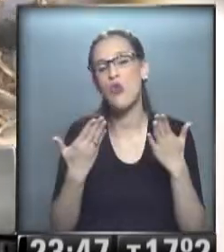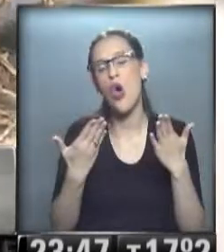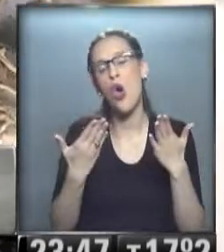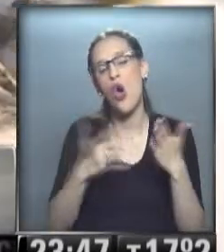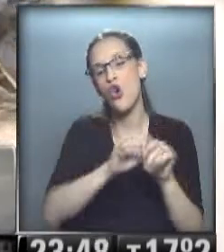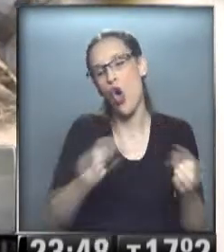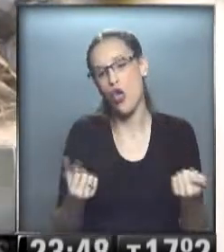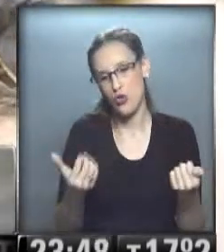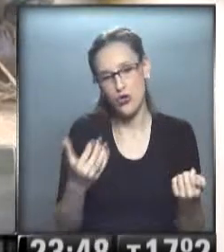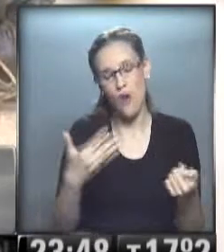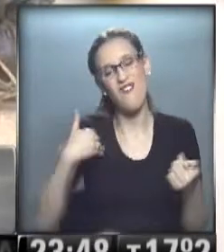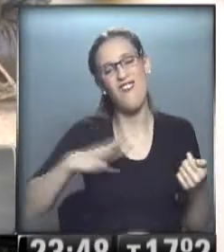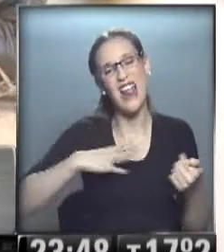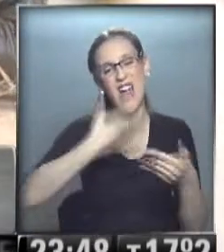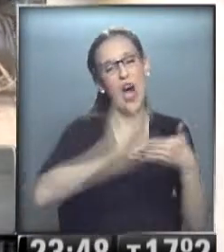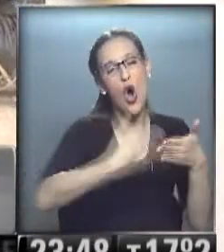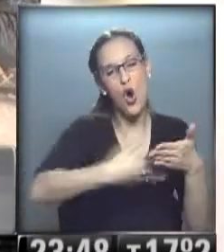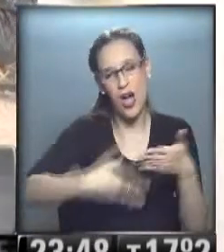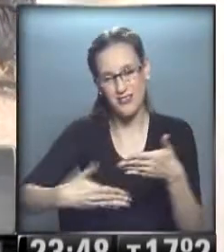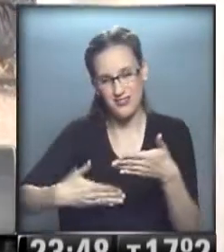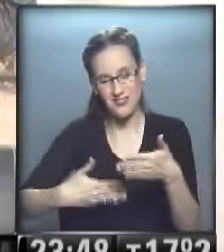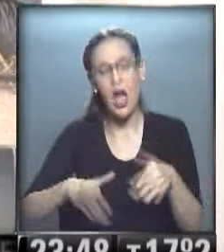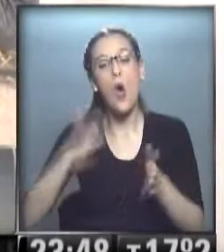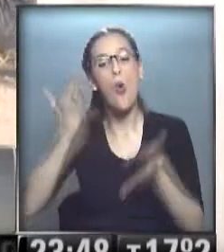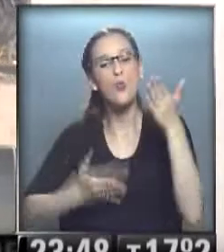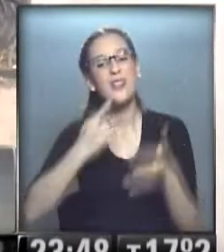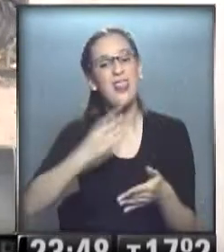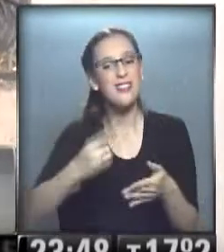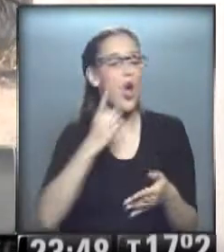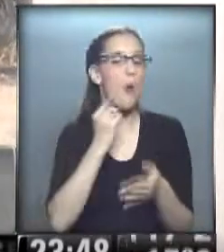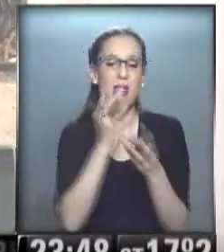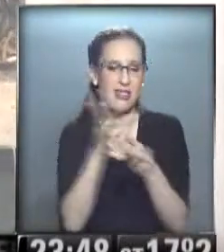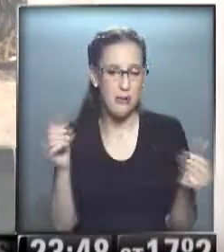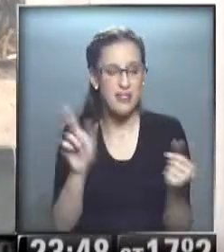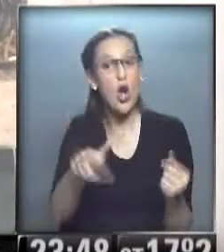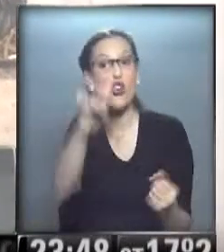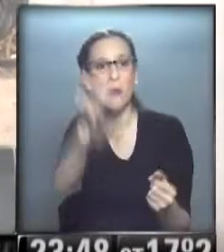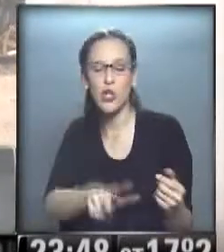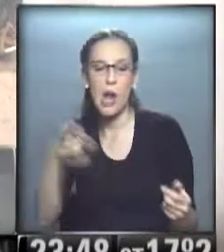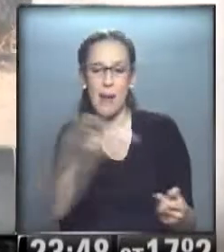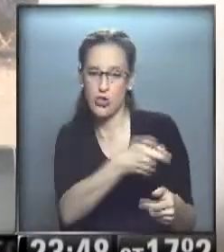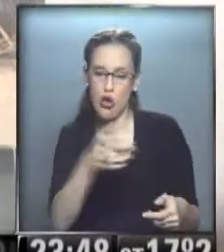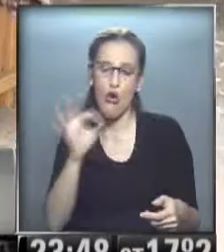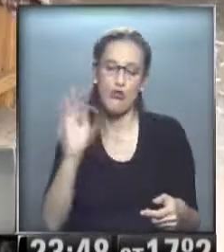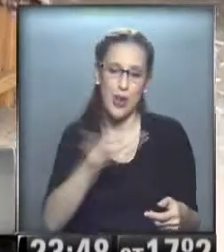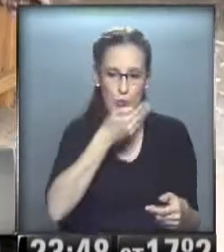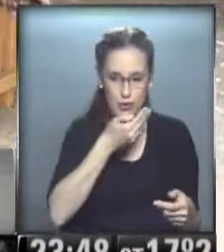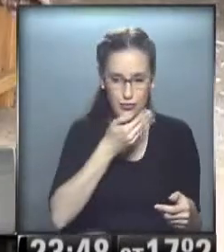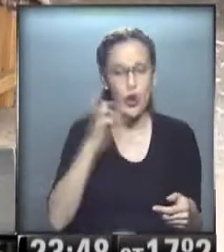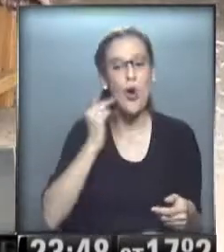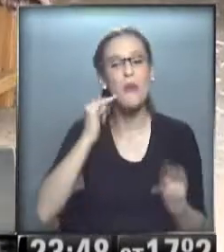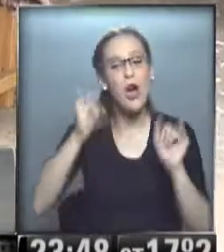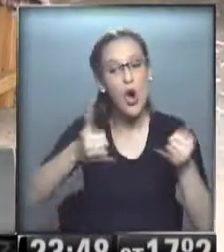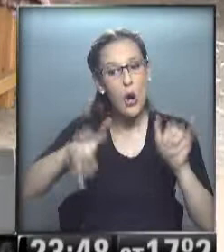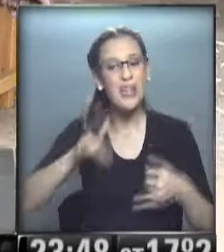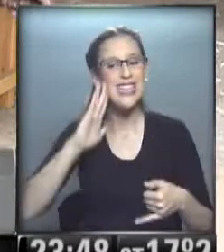de desaparición forzada de persona, así lo determinó la Justicia Federal. El 31 de enero de 2009, el joven de 16